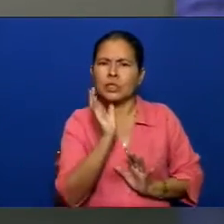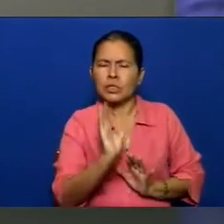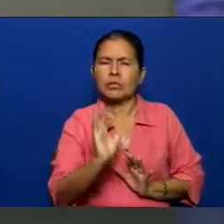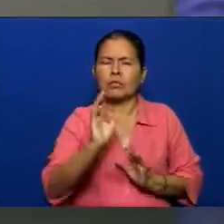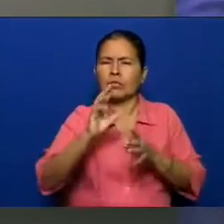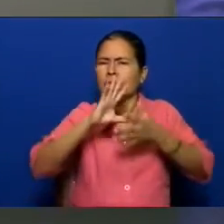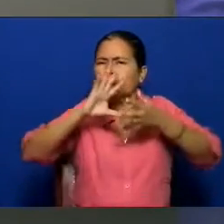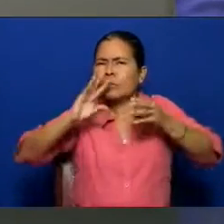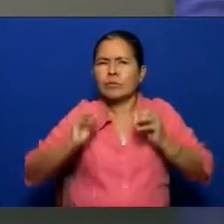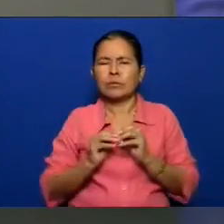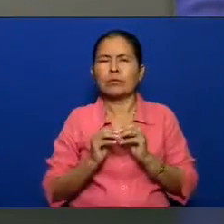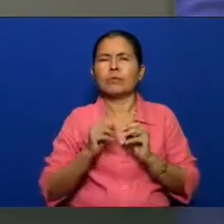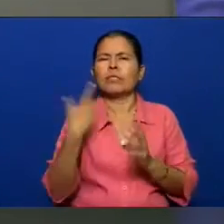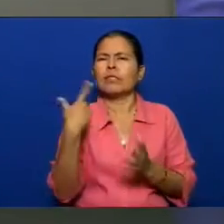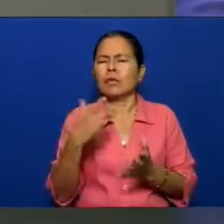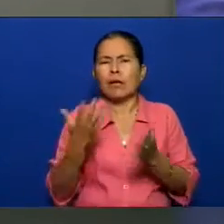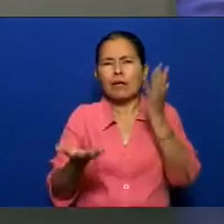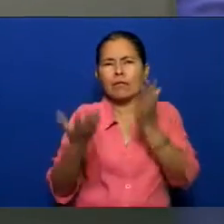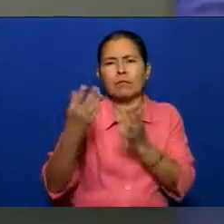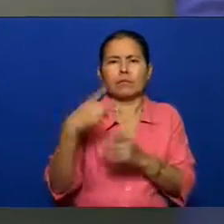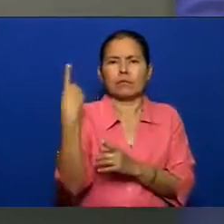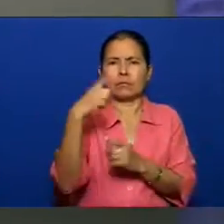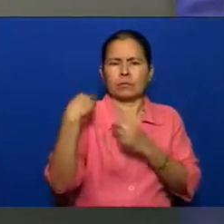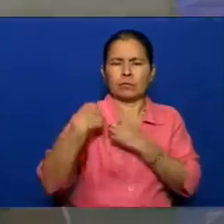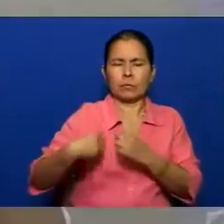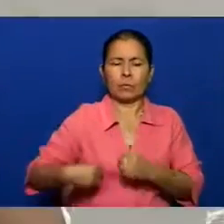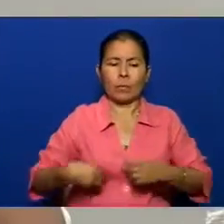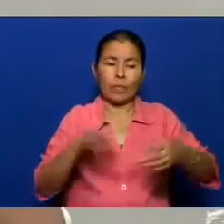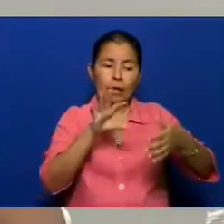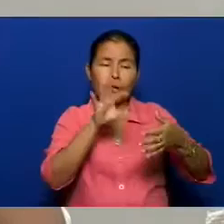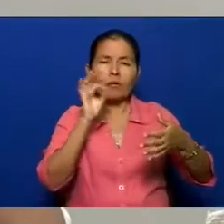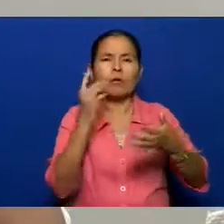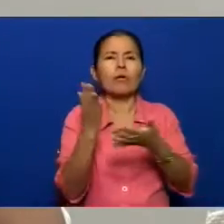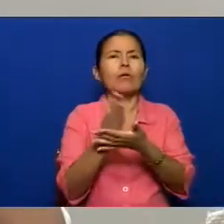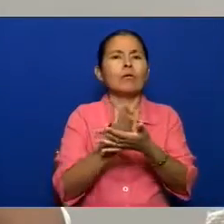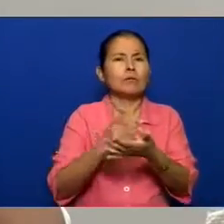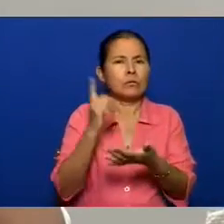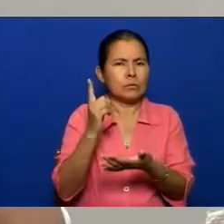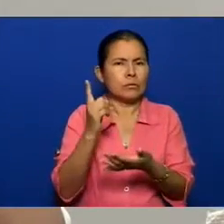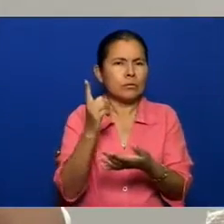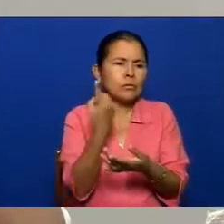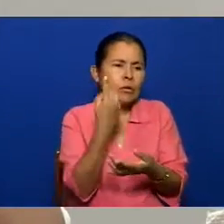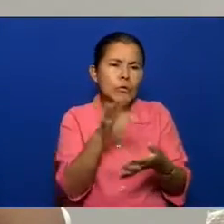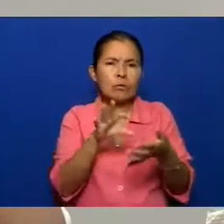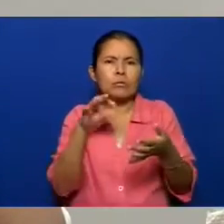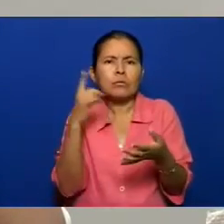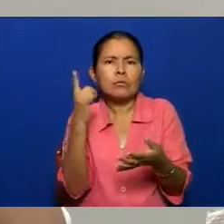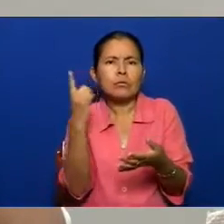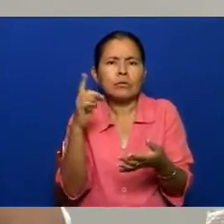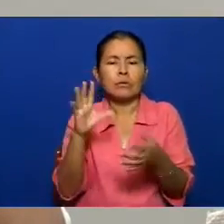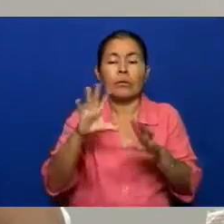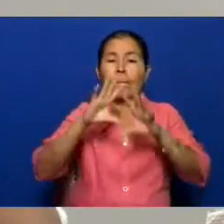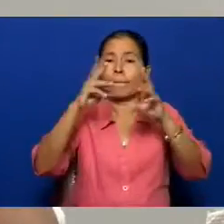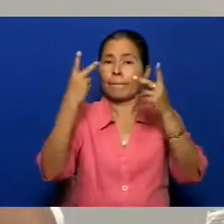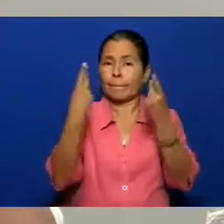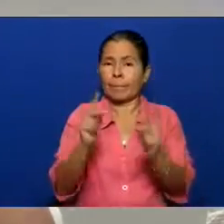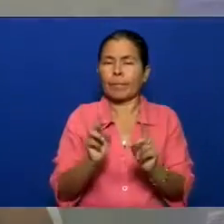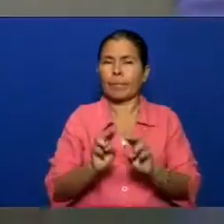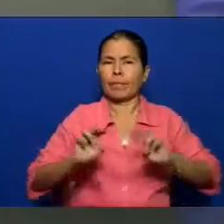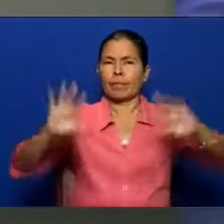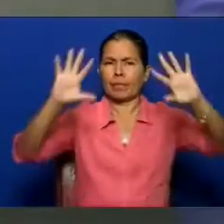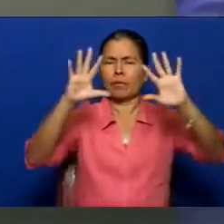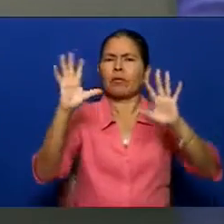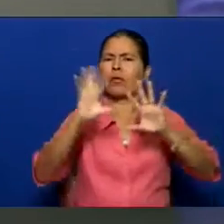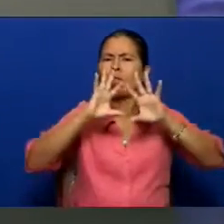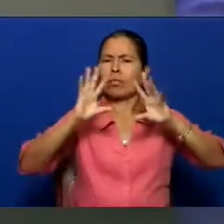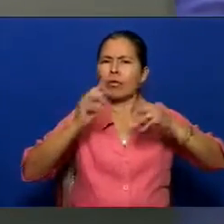veces los tratados de derechos humanos versan sobre una tipología o una categoría de derechos. En cambio, la Convención